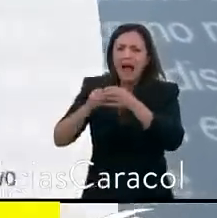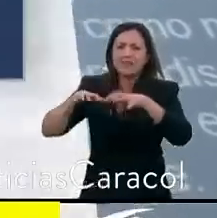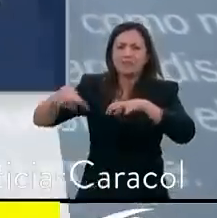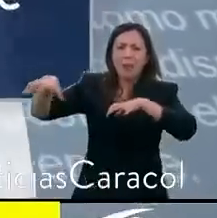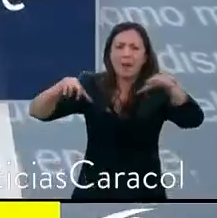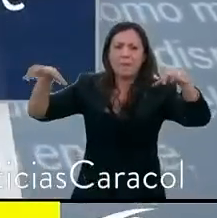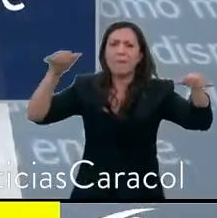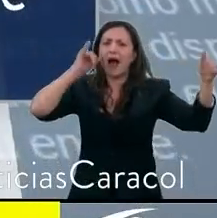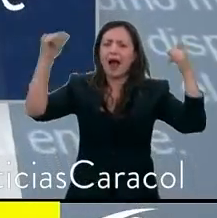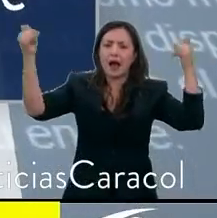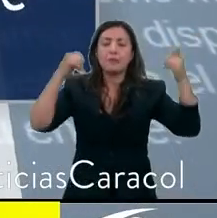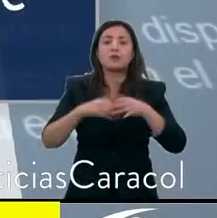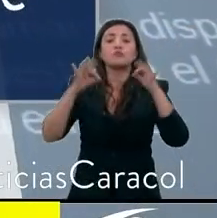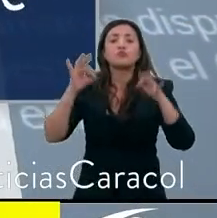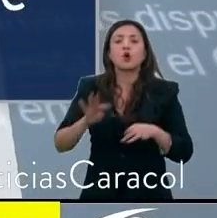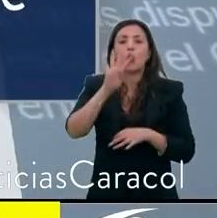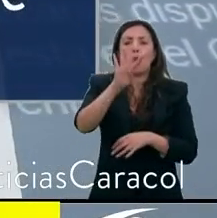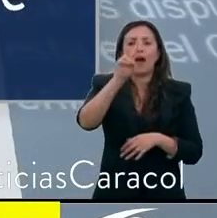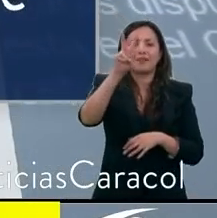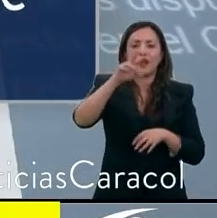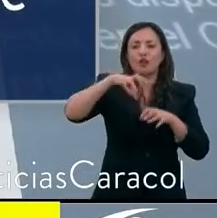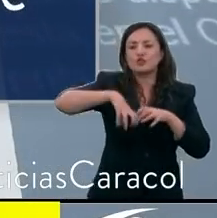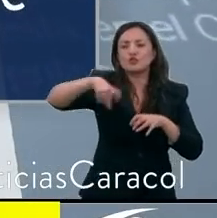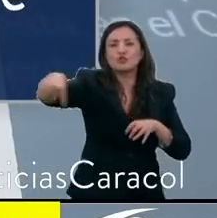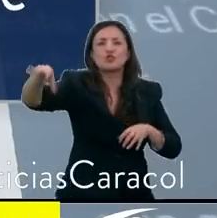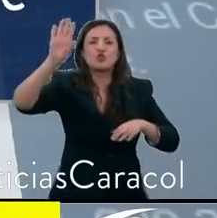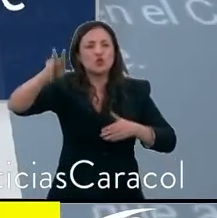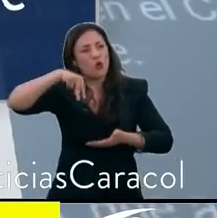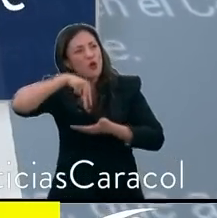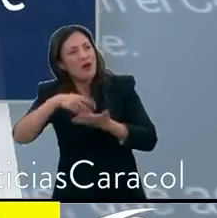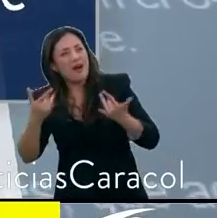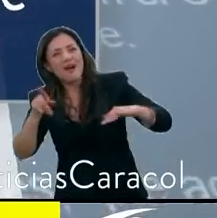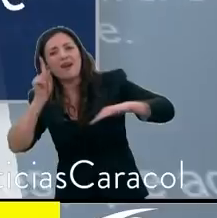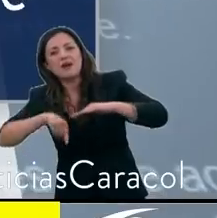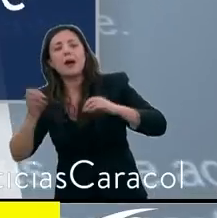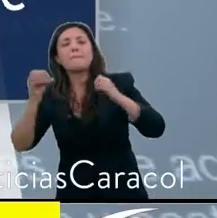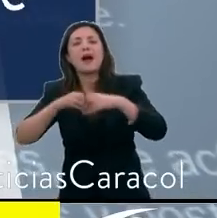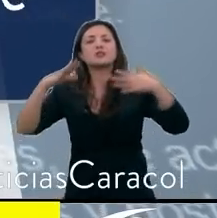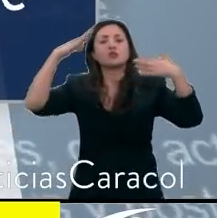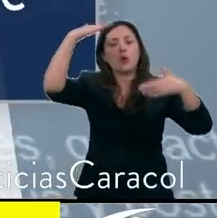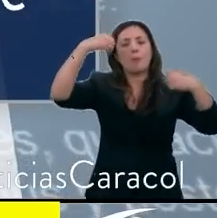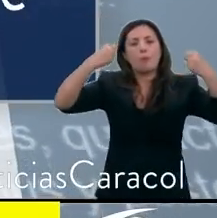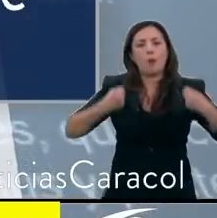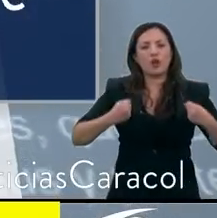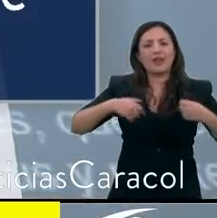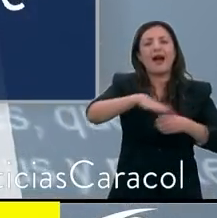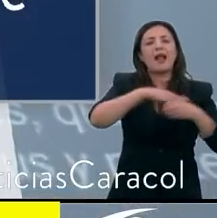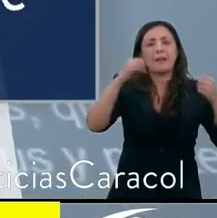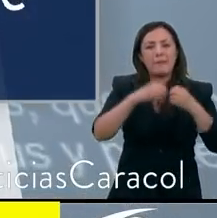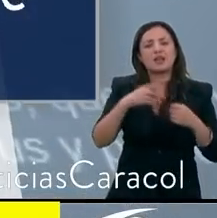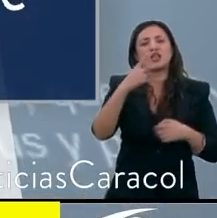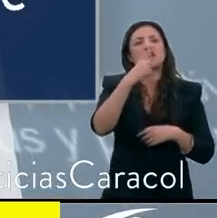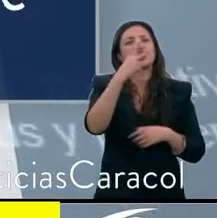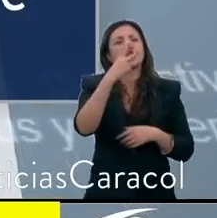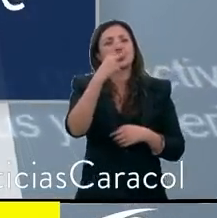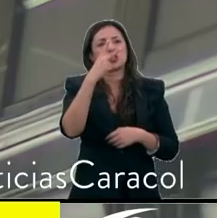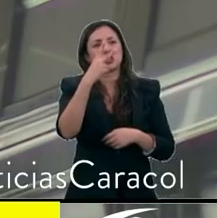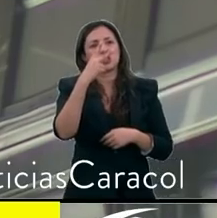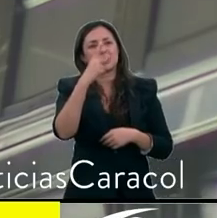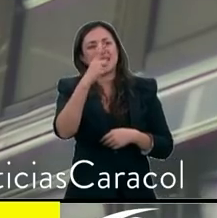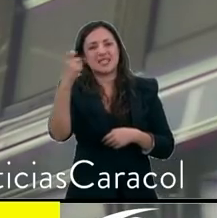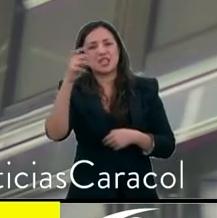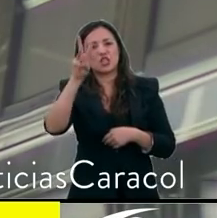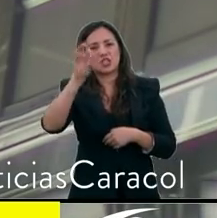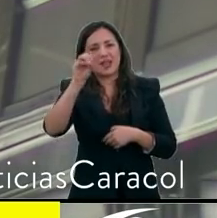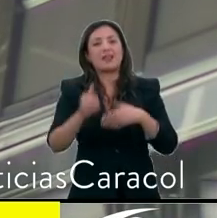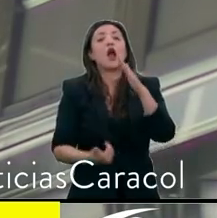se dotarán 42 estaciones más y los 9 portales con 630 nuevas cámaras y culminarán en el primer semestre del presente año las